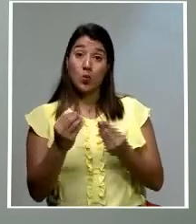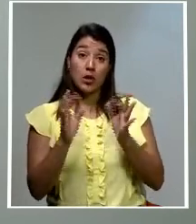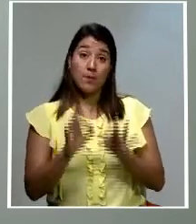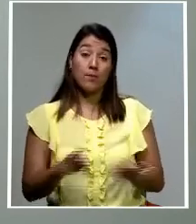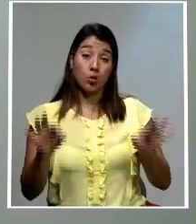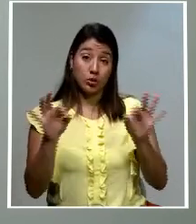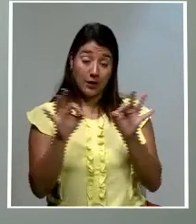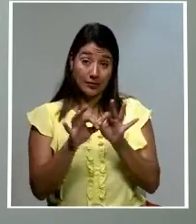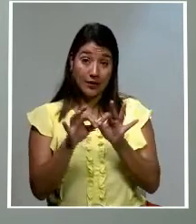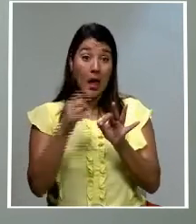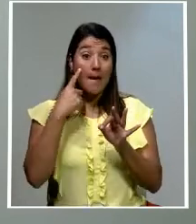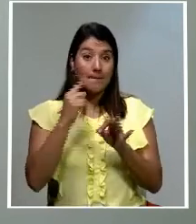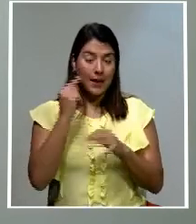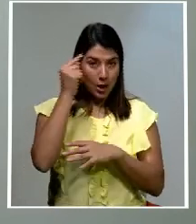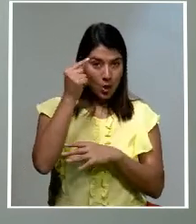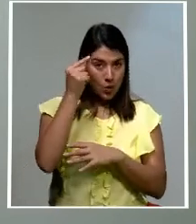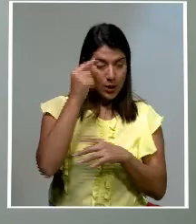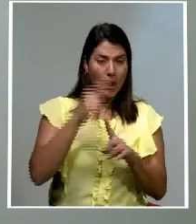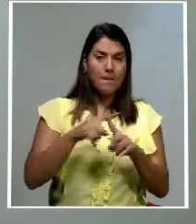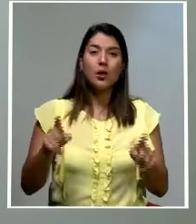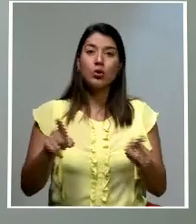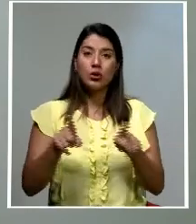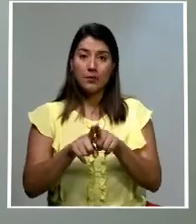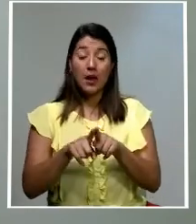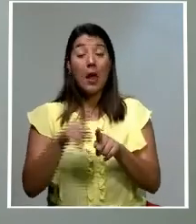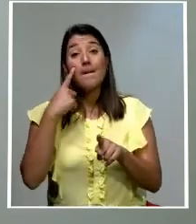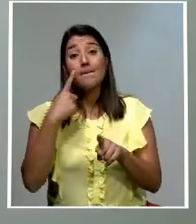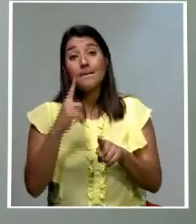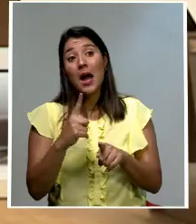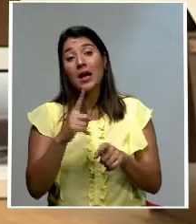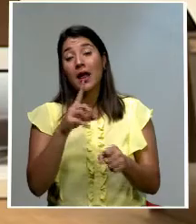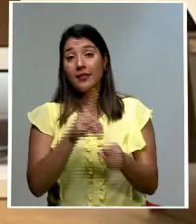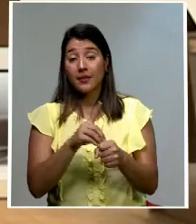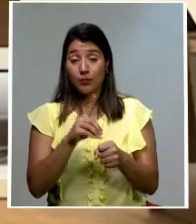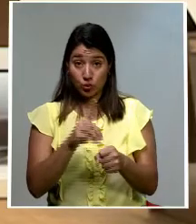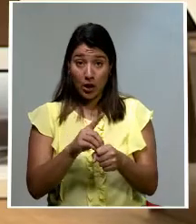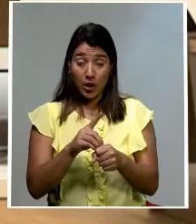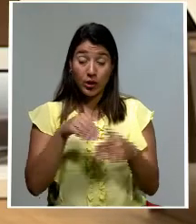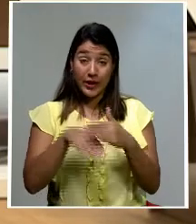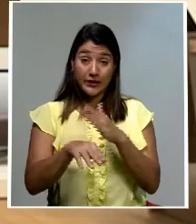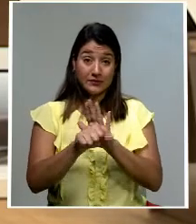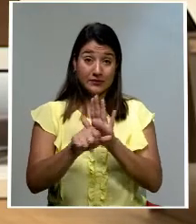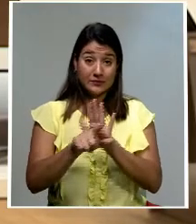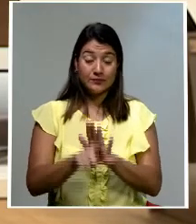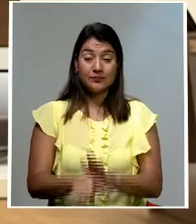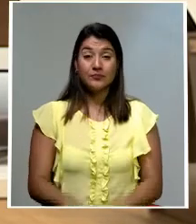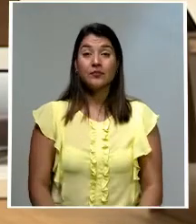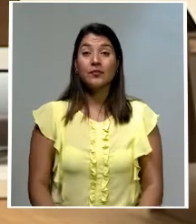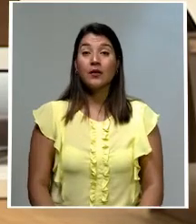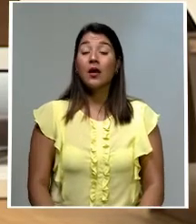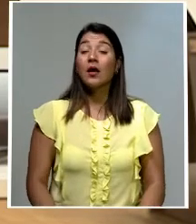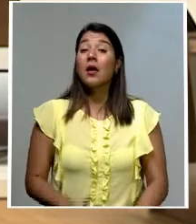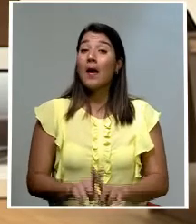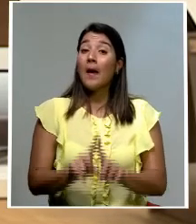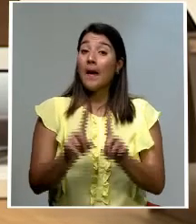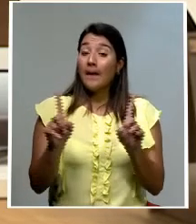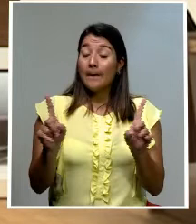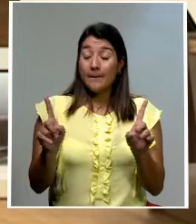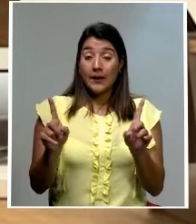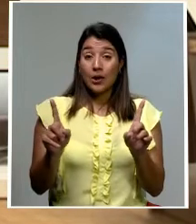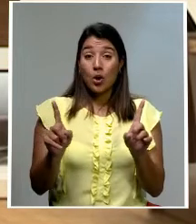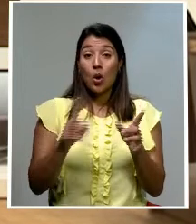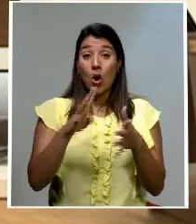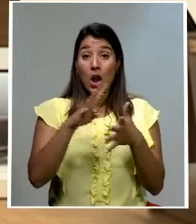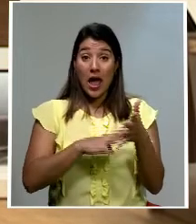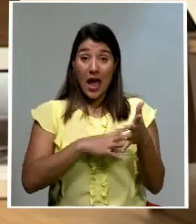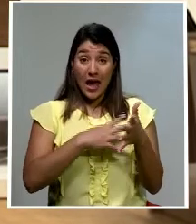importantes, no solo para el Poder Ejecutivo, sino también para algunos diputados en la Asamblea Legislativa. Pero la agenda